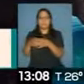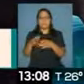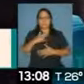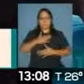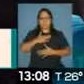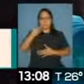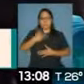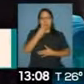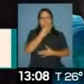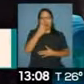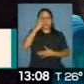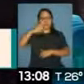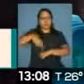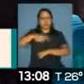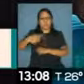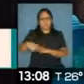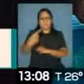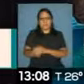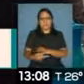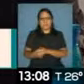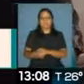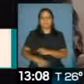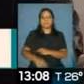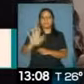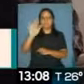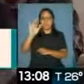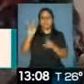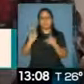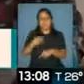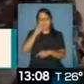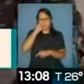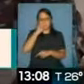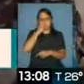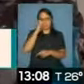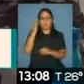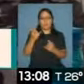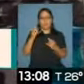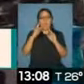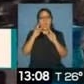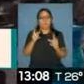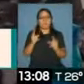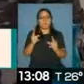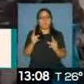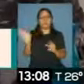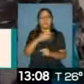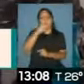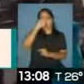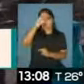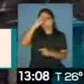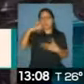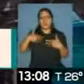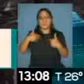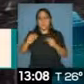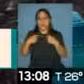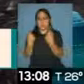tenemos un paro de 48 horas el día de mañana y el día miércoles, donde se van a ver resentida la atención en todos los nosocomios, en todos los puestos de salud y en todas